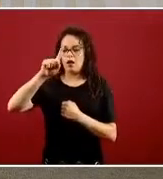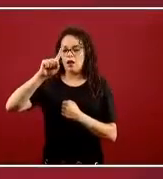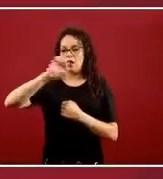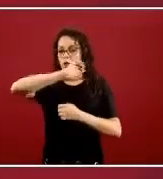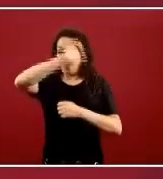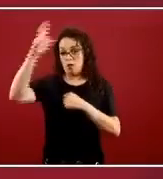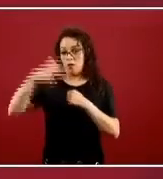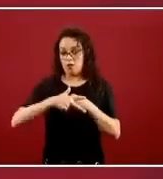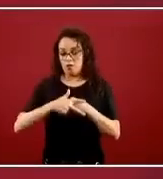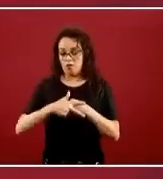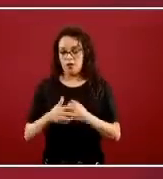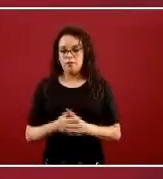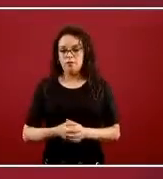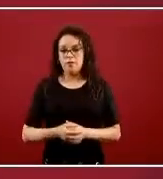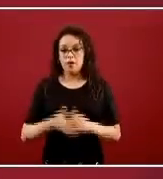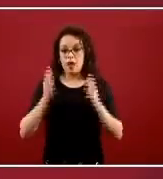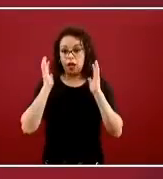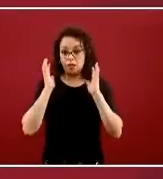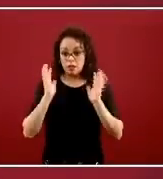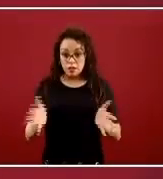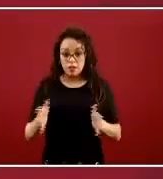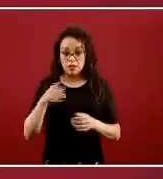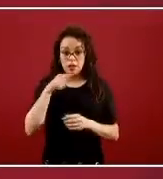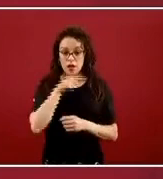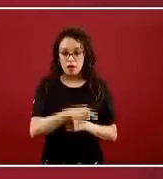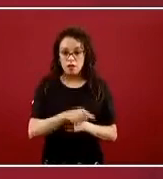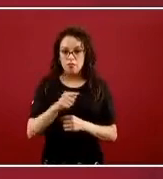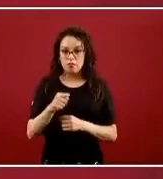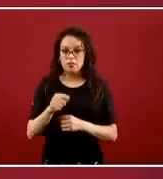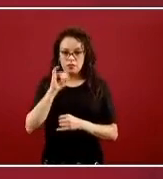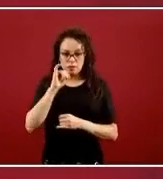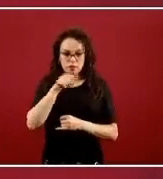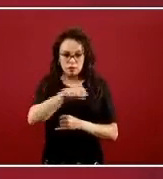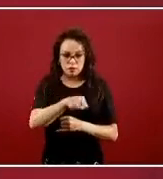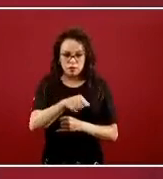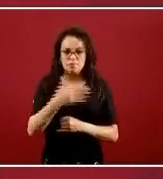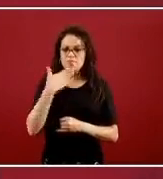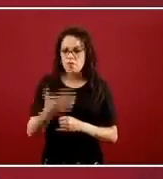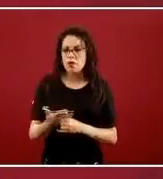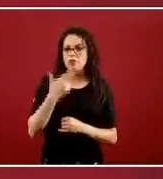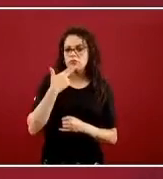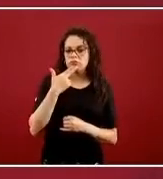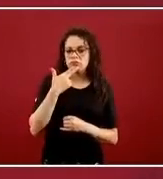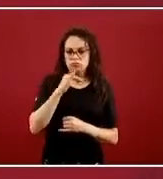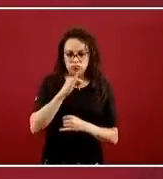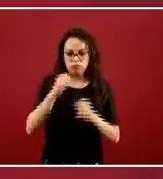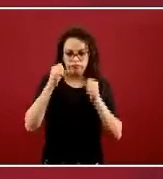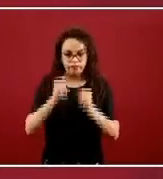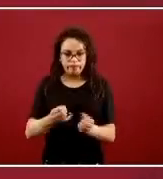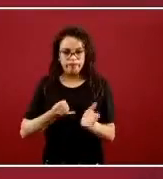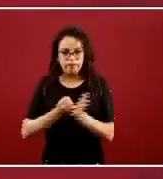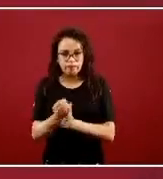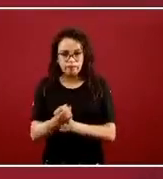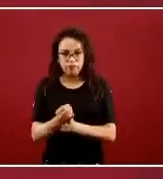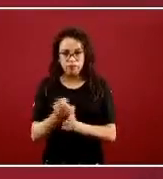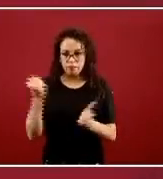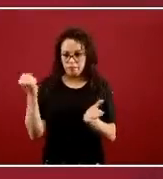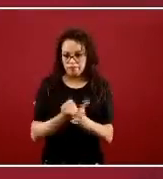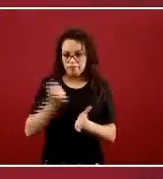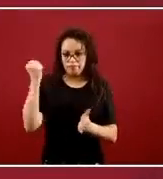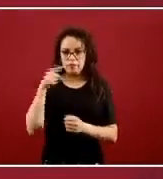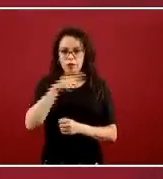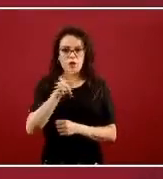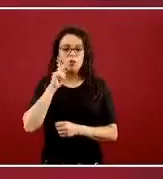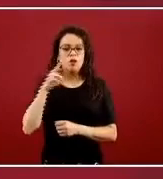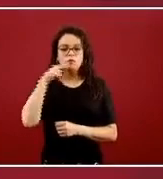tiene reconocida a ninguna prueba rápida como una prueba útil para esta epidemia. Se había invocado